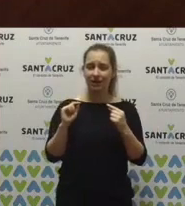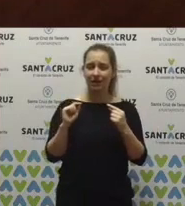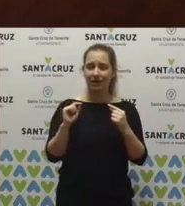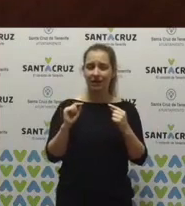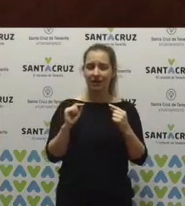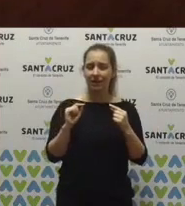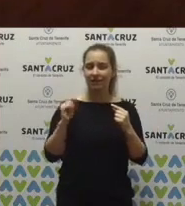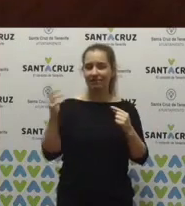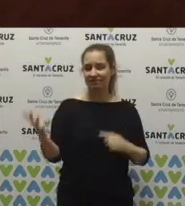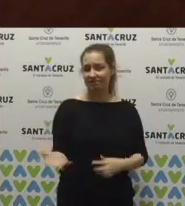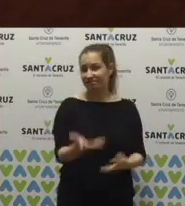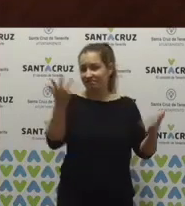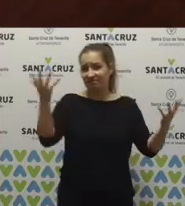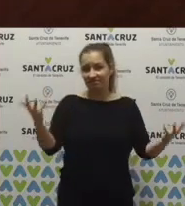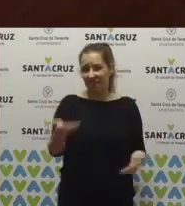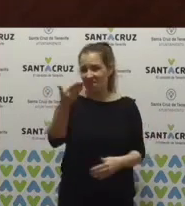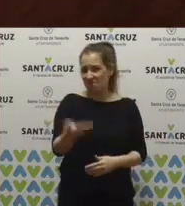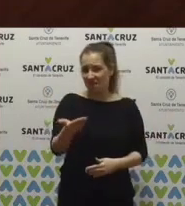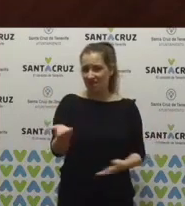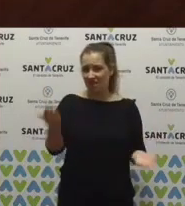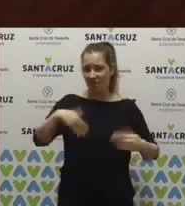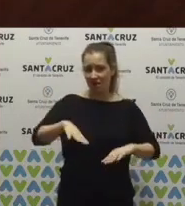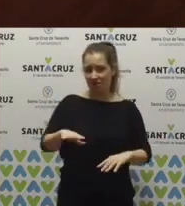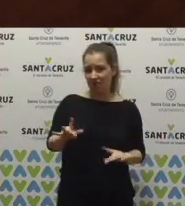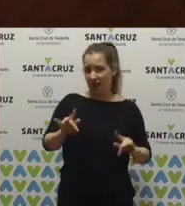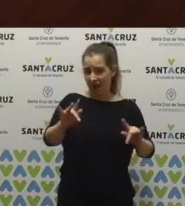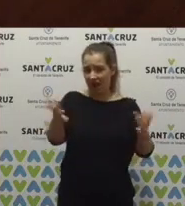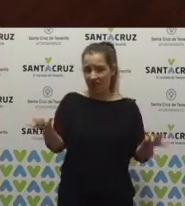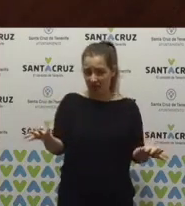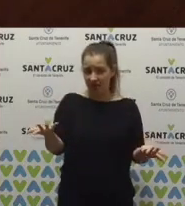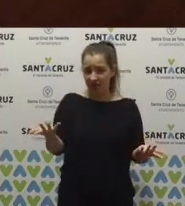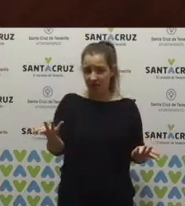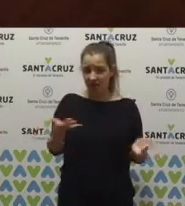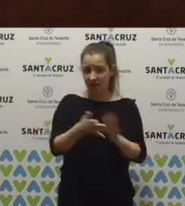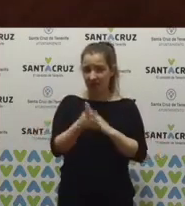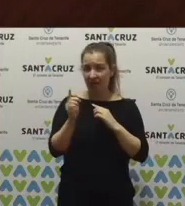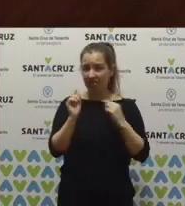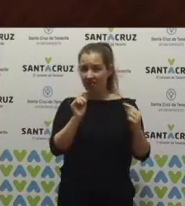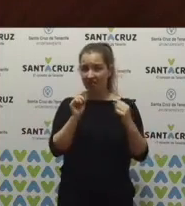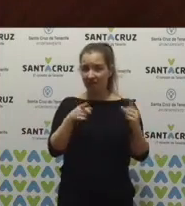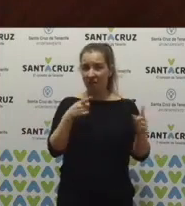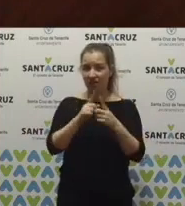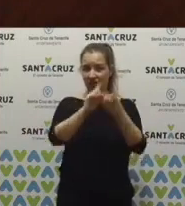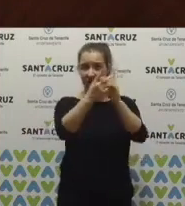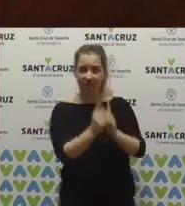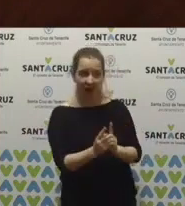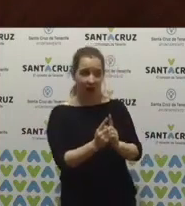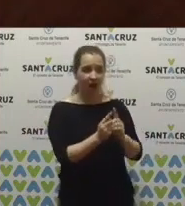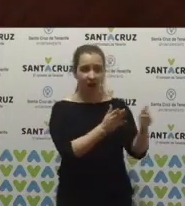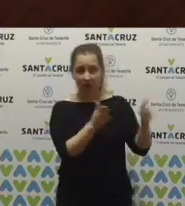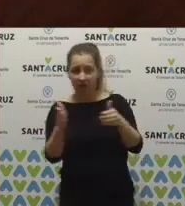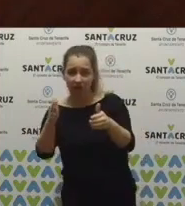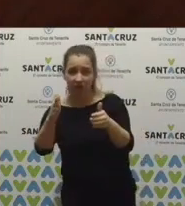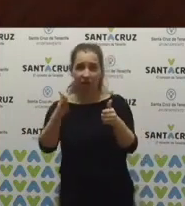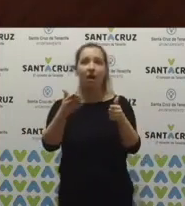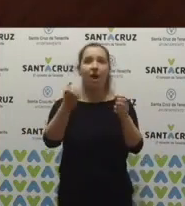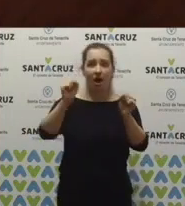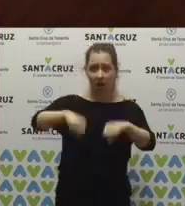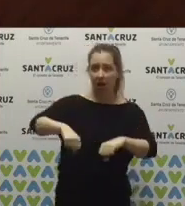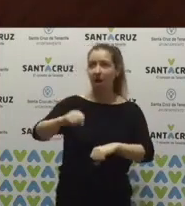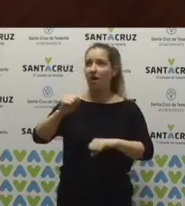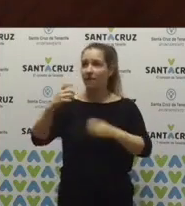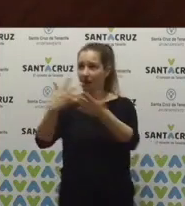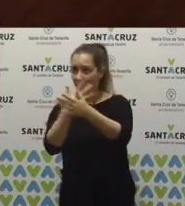donde además basta con una primera intervención para haber rectificado haber reconducido oye pues es verdad están todas recogidas en el documento